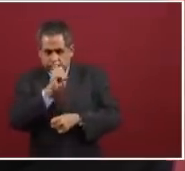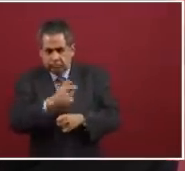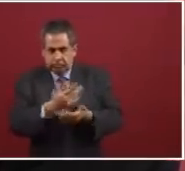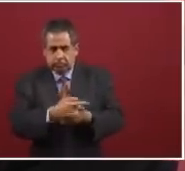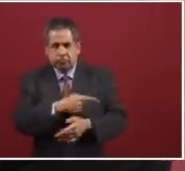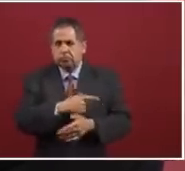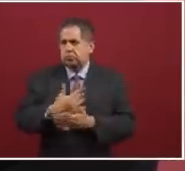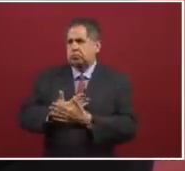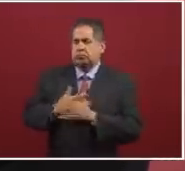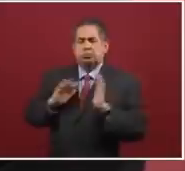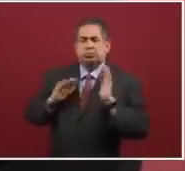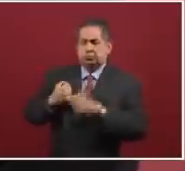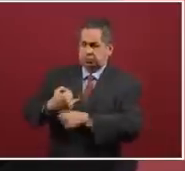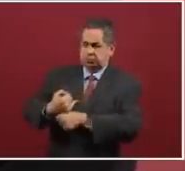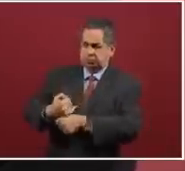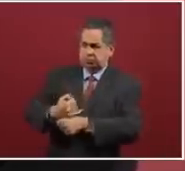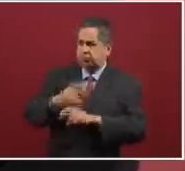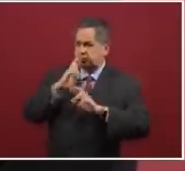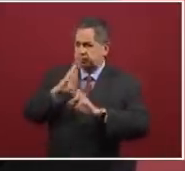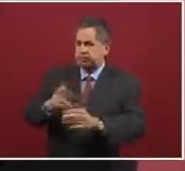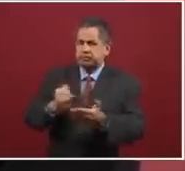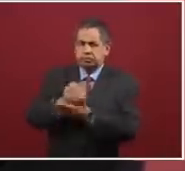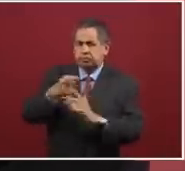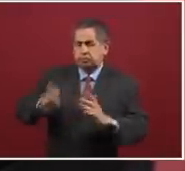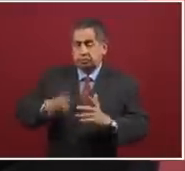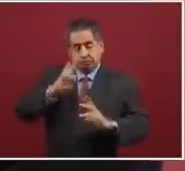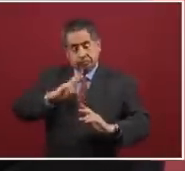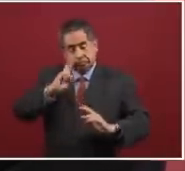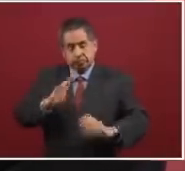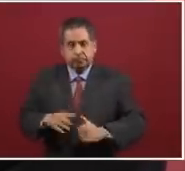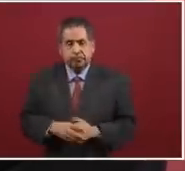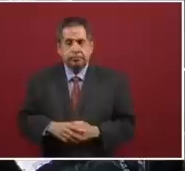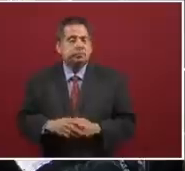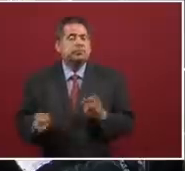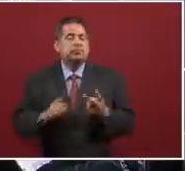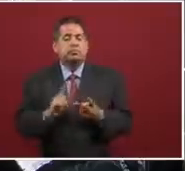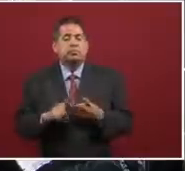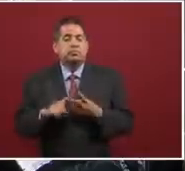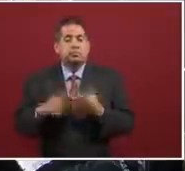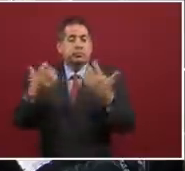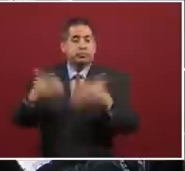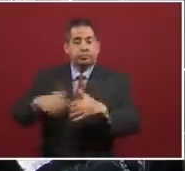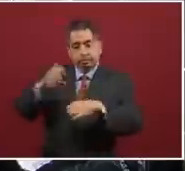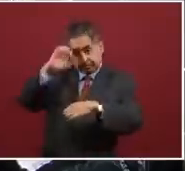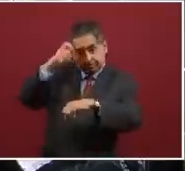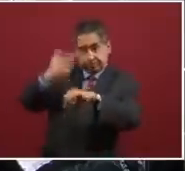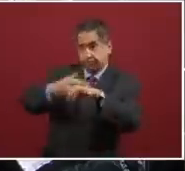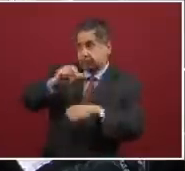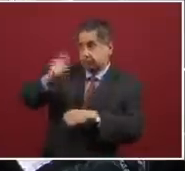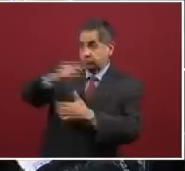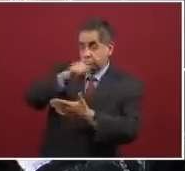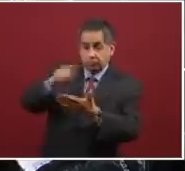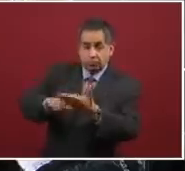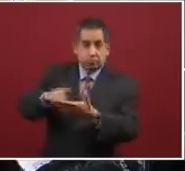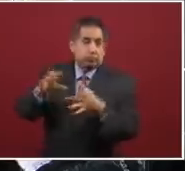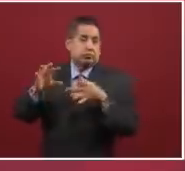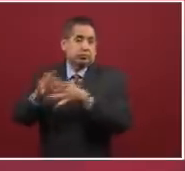esperando que se resuelva su asunto. Acerca de las empresas de Pemex